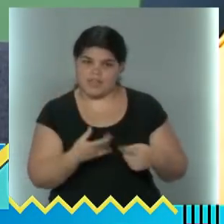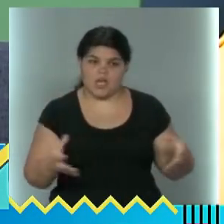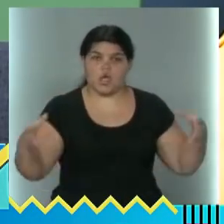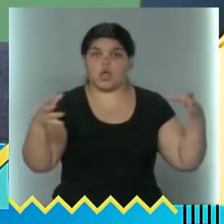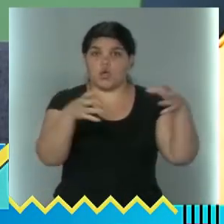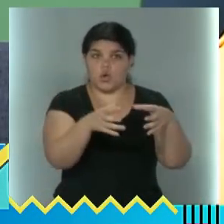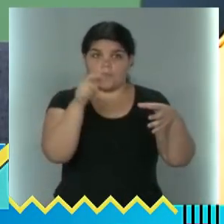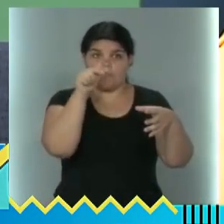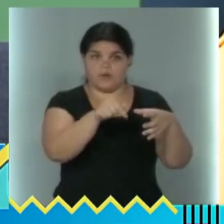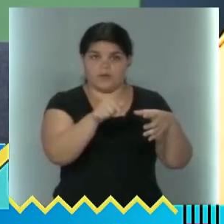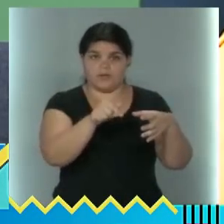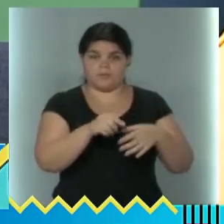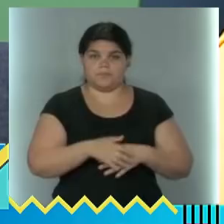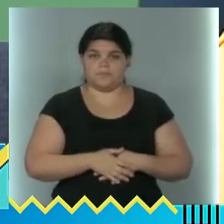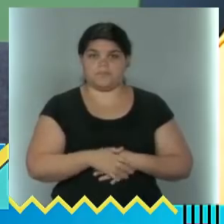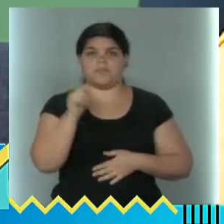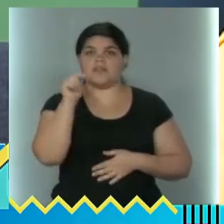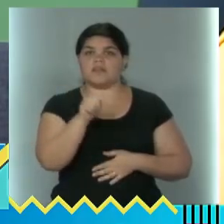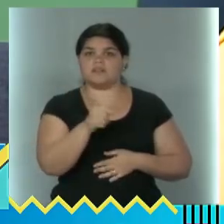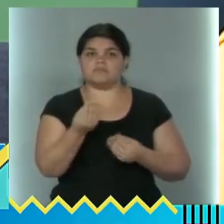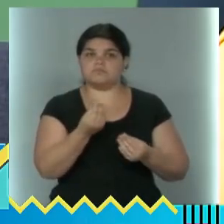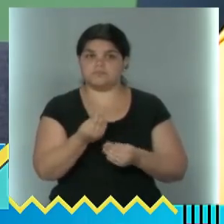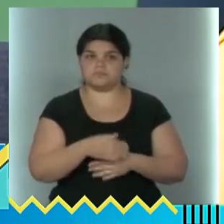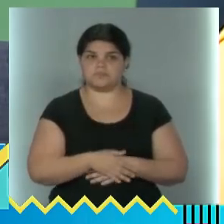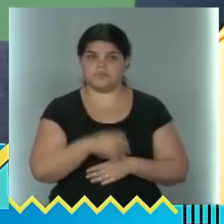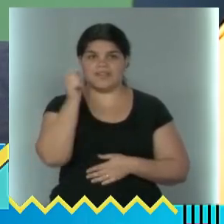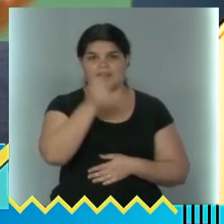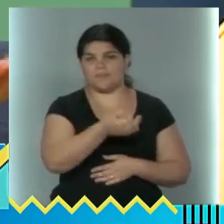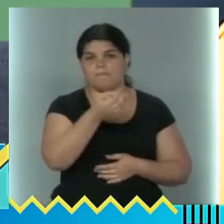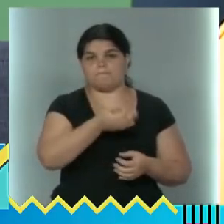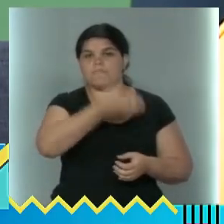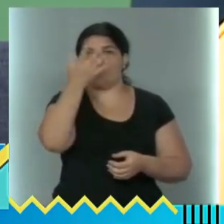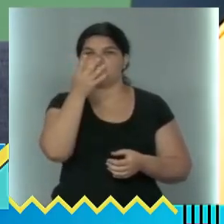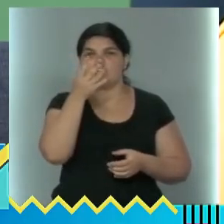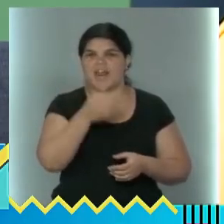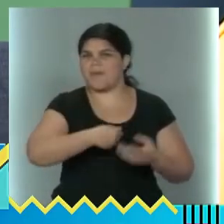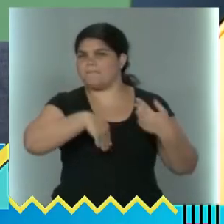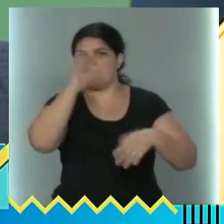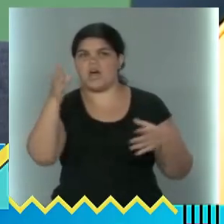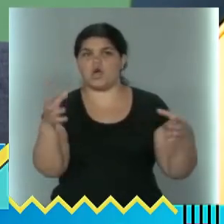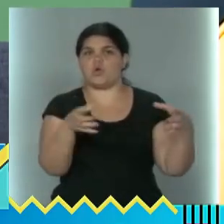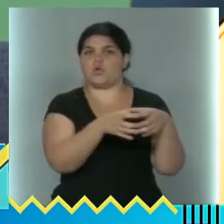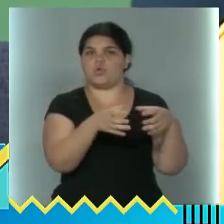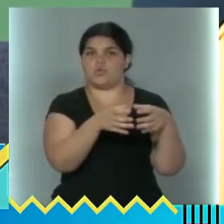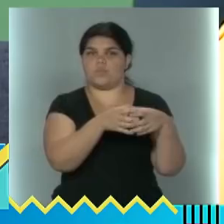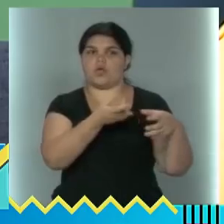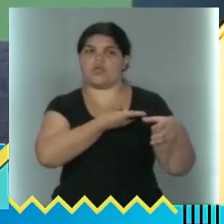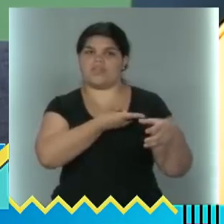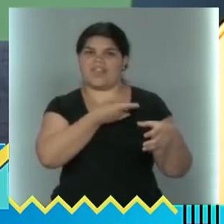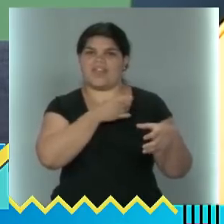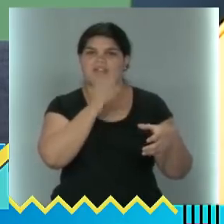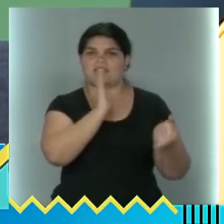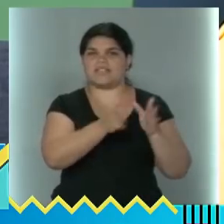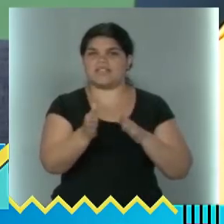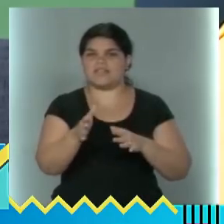el rubro, digamos, o la especialidad que está con mayor cantidad de profesionales son los kinesiólogos